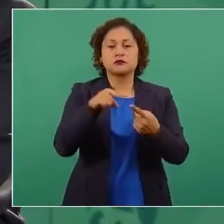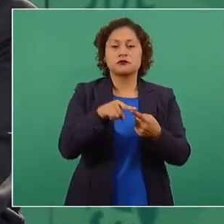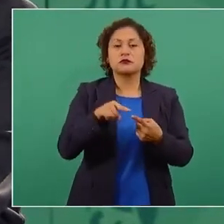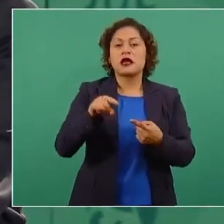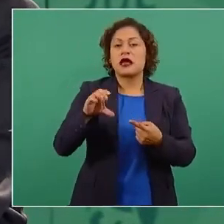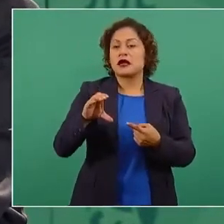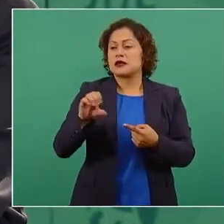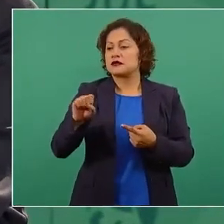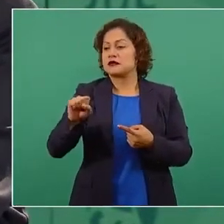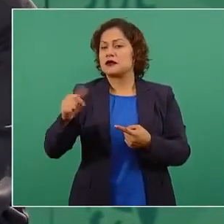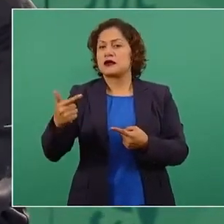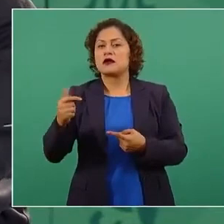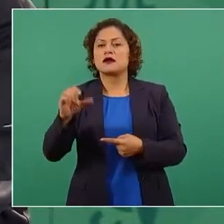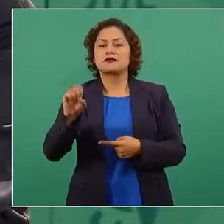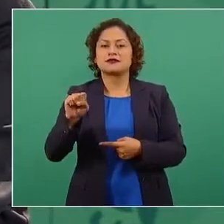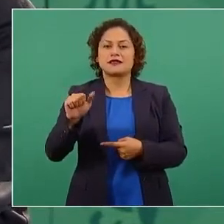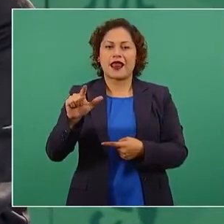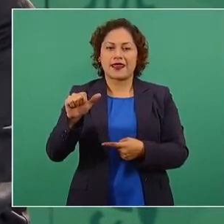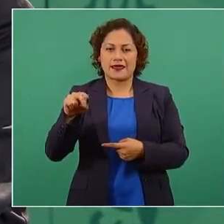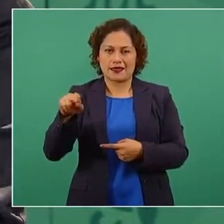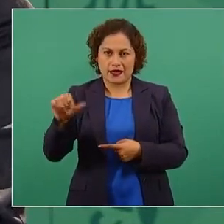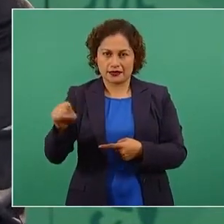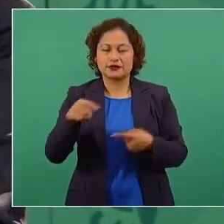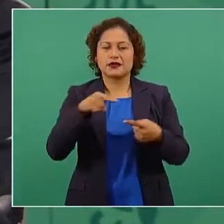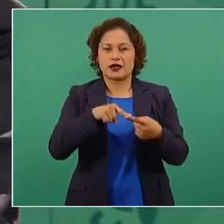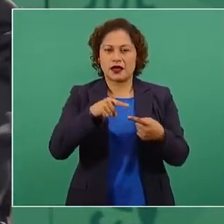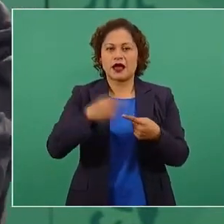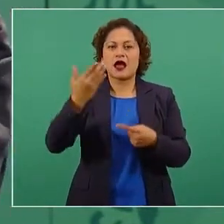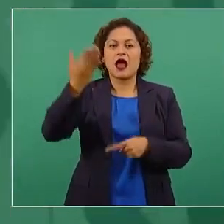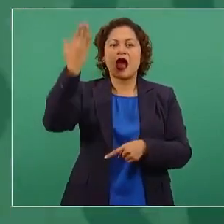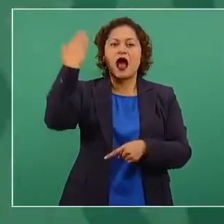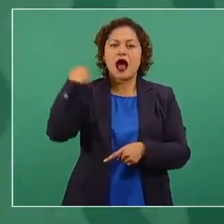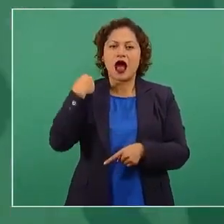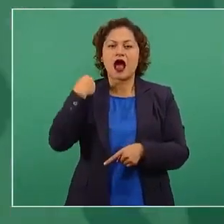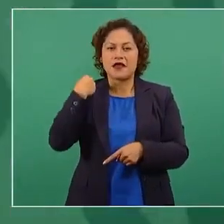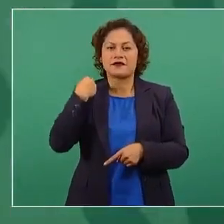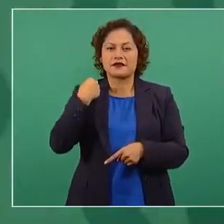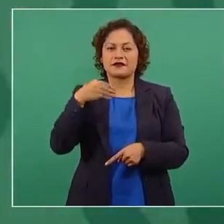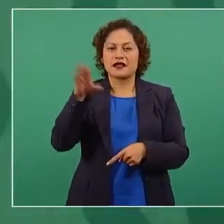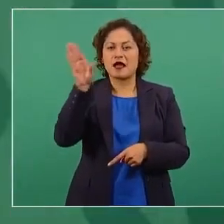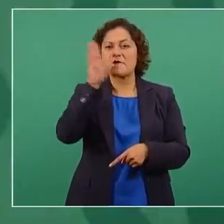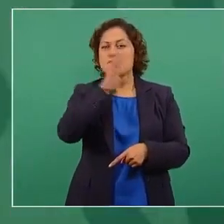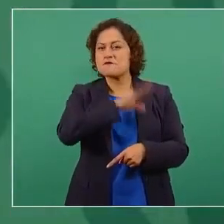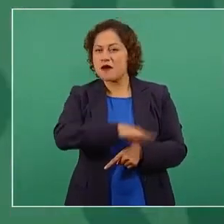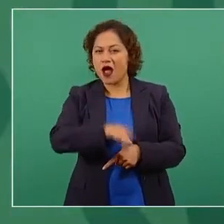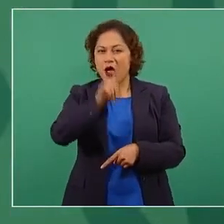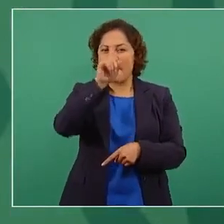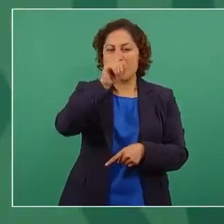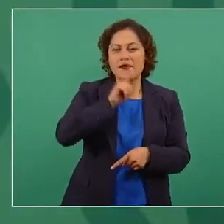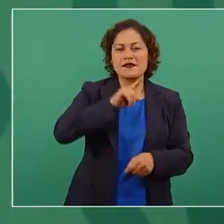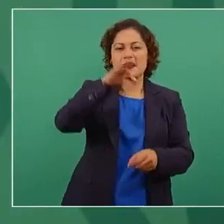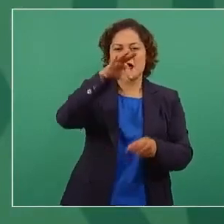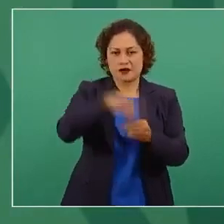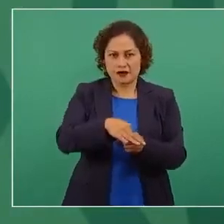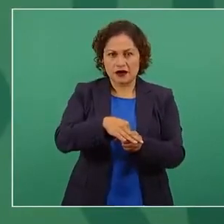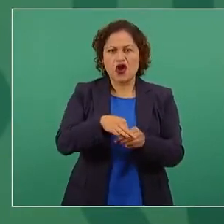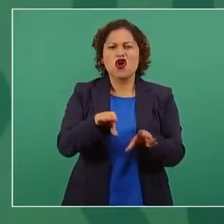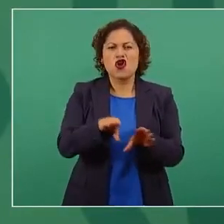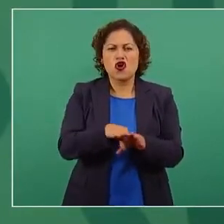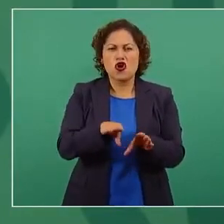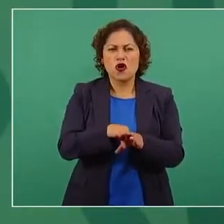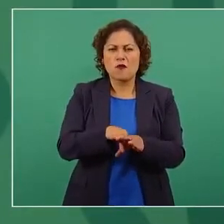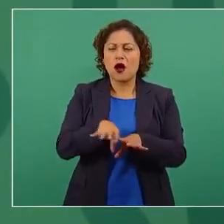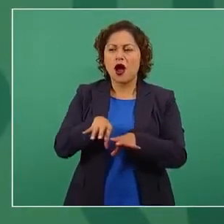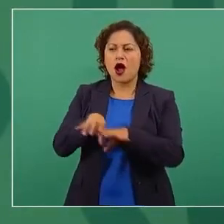como hubo fraude electoral, para ganar legitimidad metió a la cárcel al dirigente